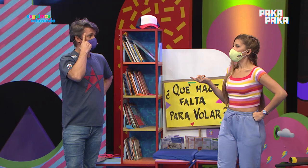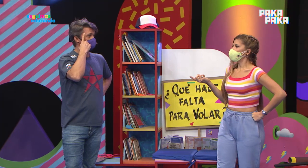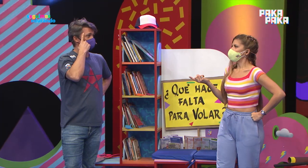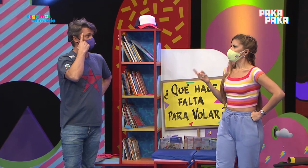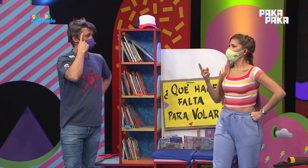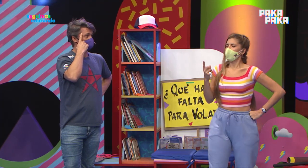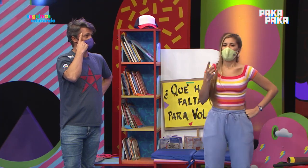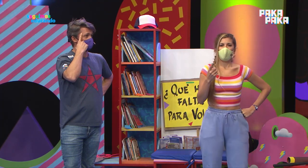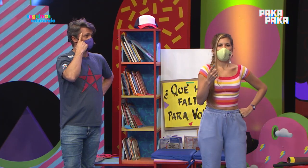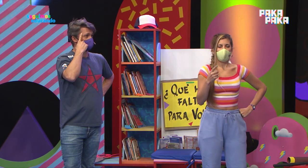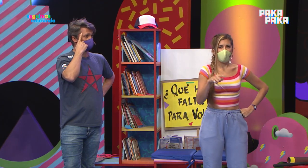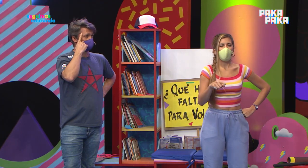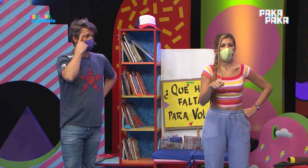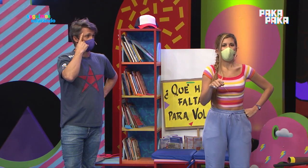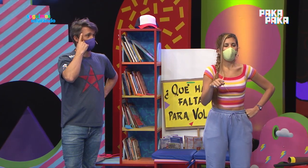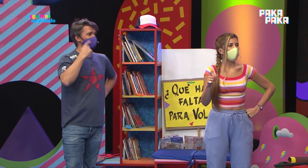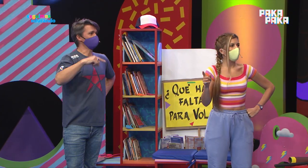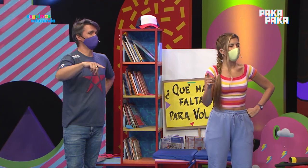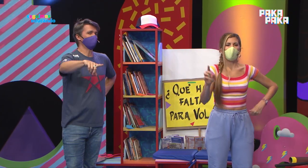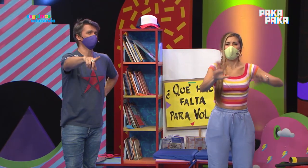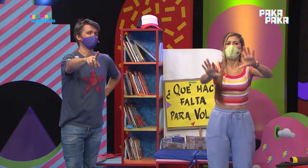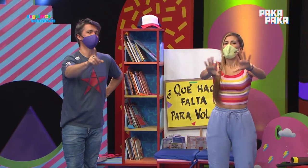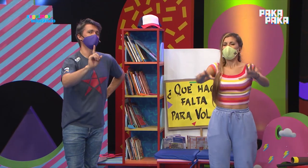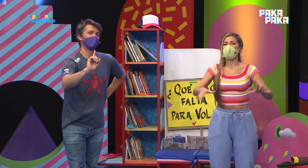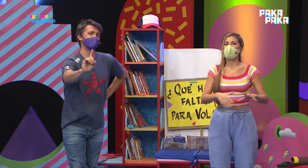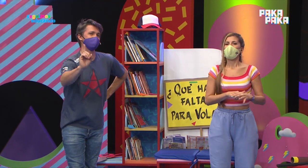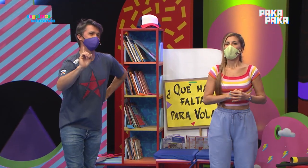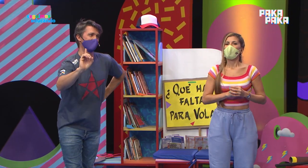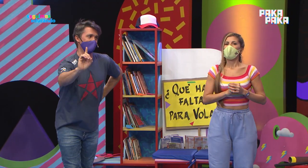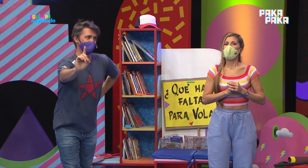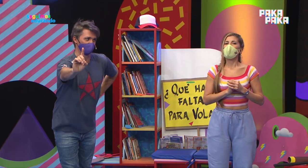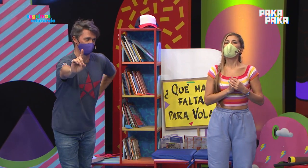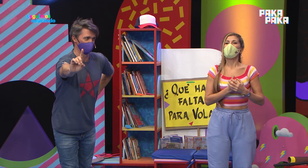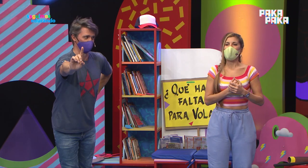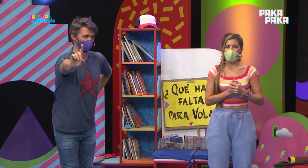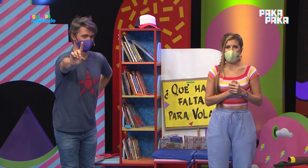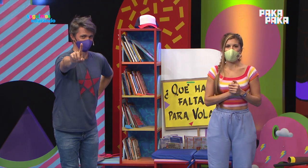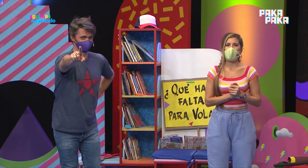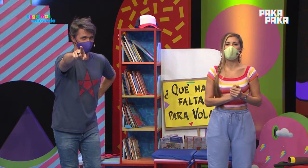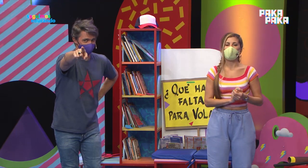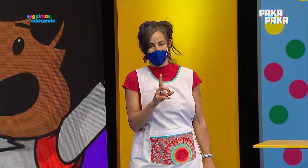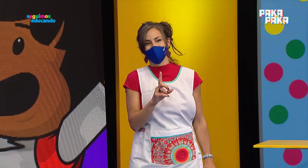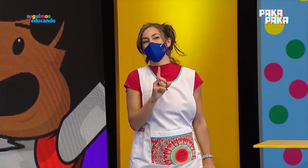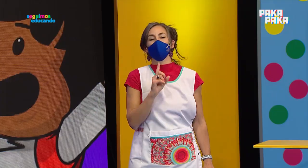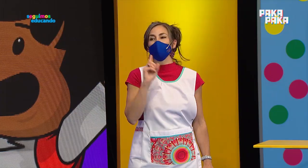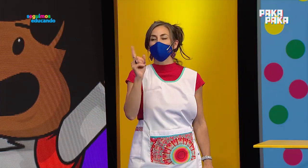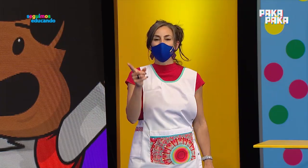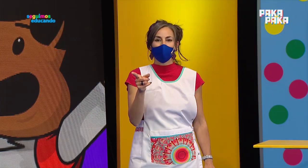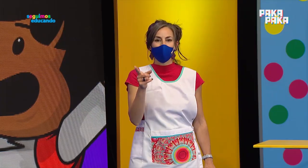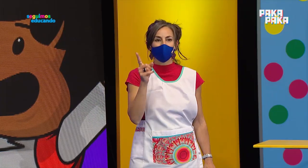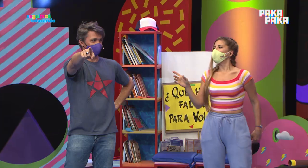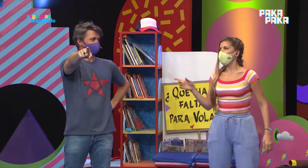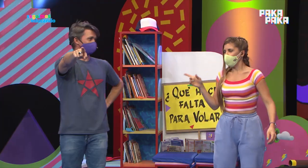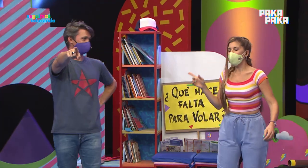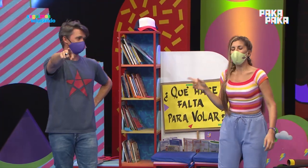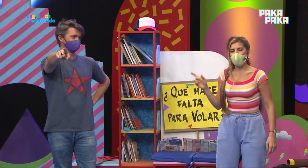son aves. Sí. Bueno, ¿y igual la pregunta dice animales con plumas.